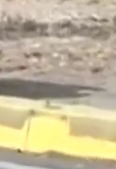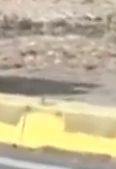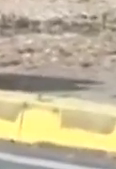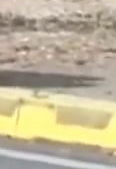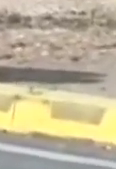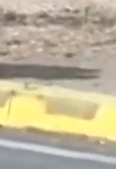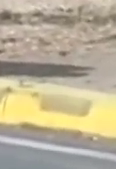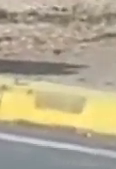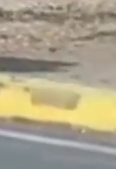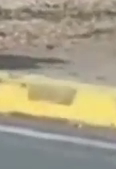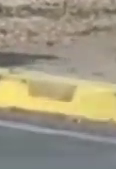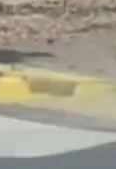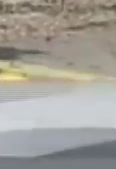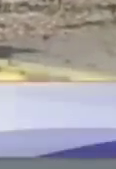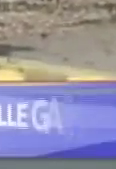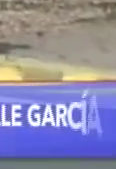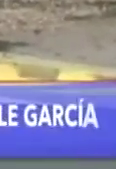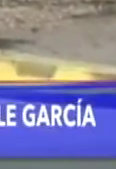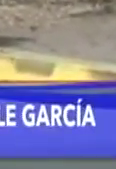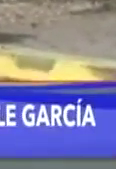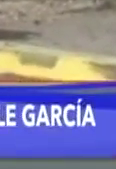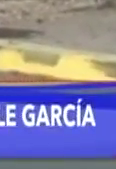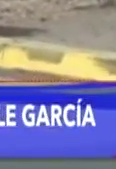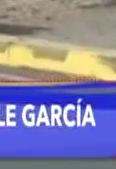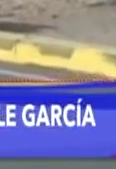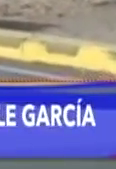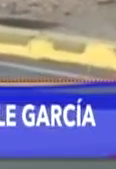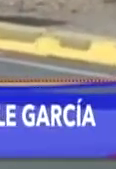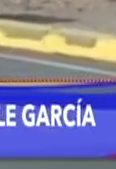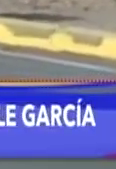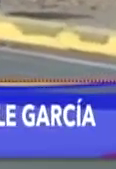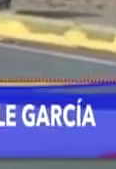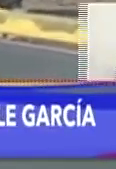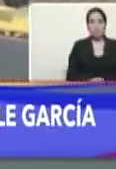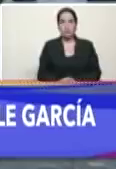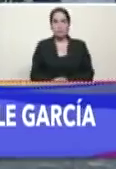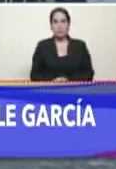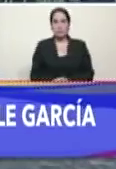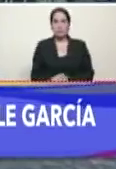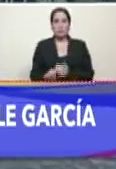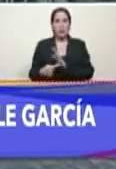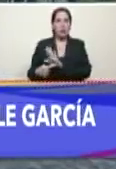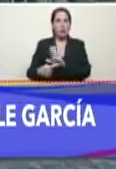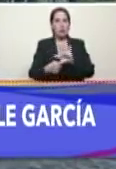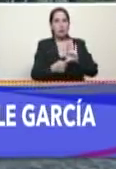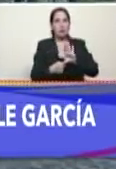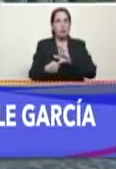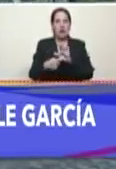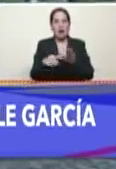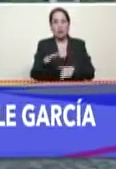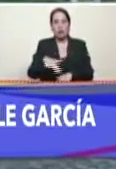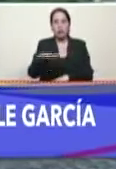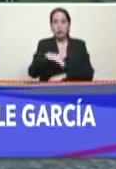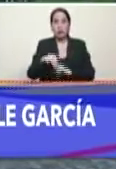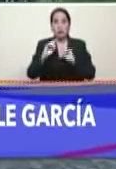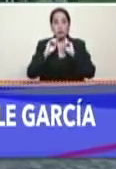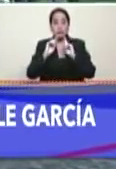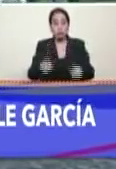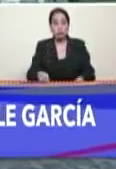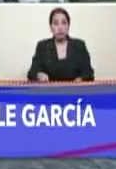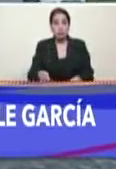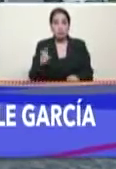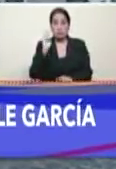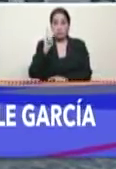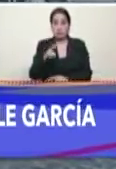eso hoy nosotros nos encontramos en esta avenida, en la avenida Luis del Valle García, donde conjuntamente usted